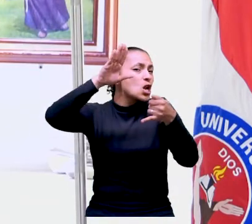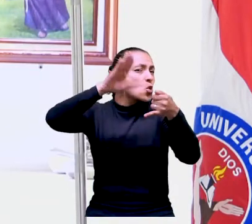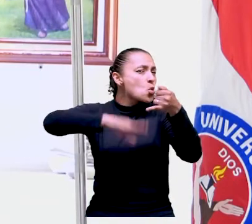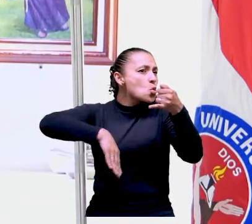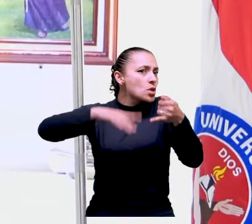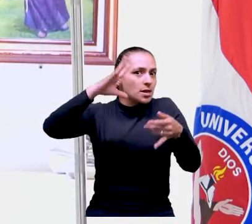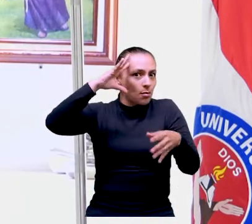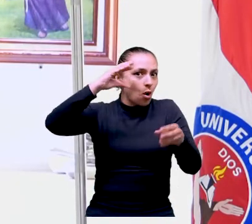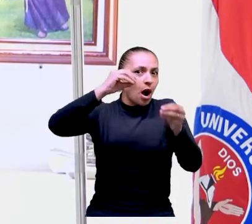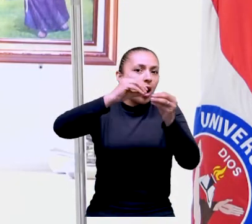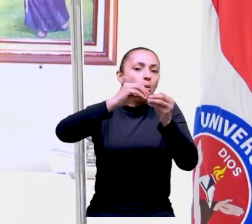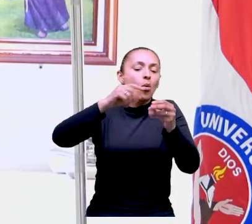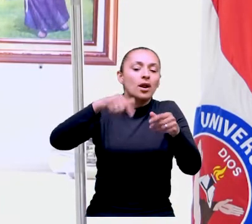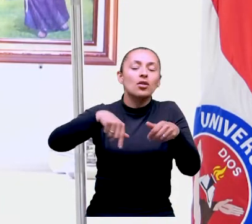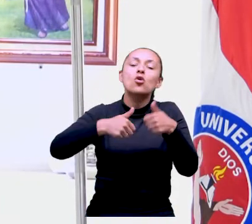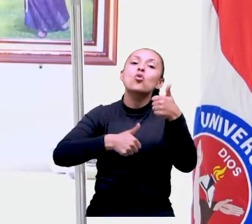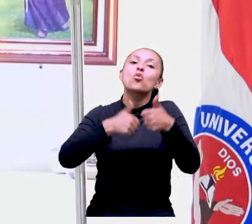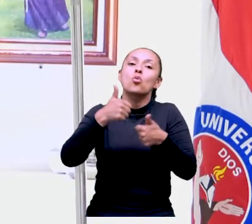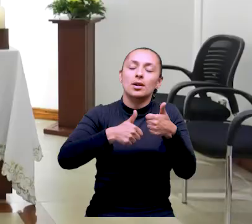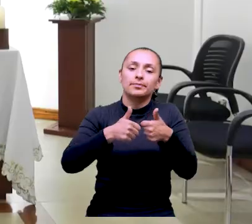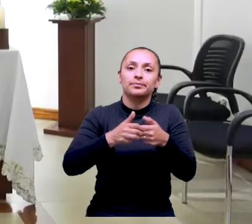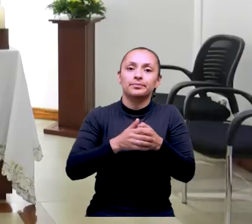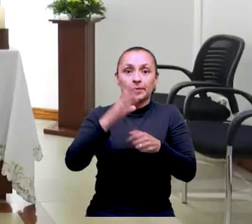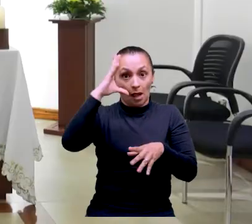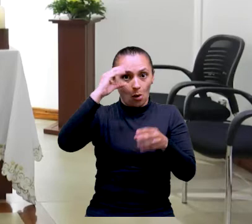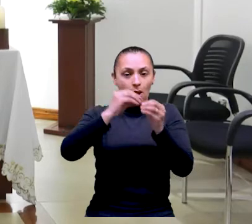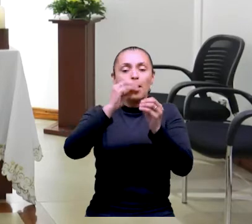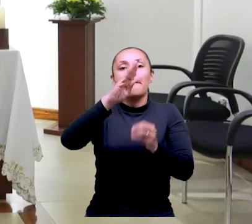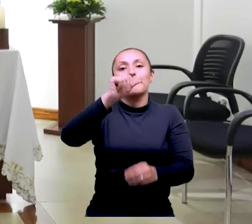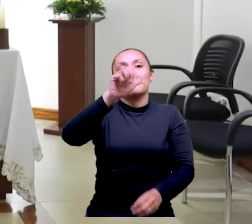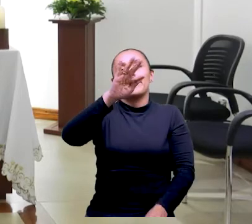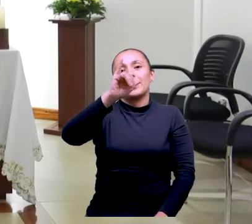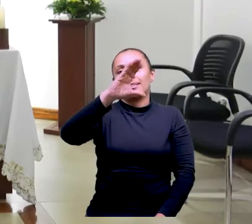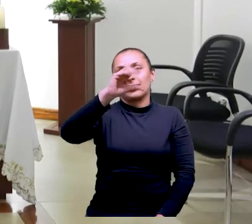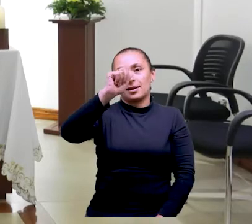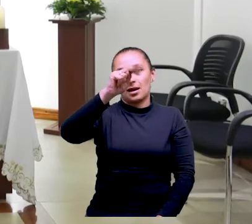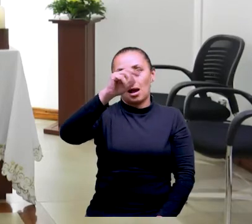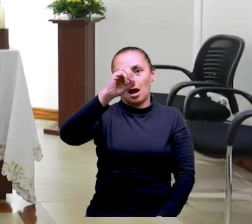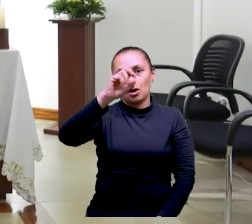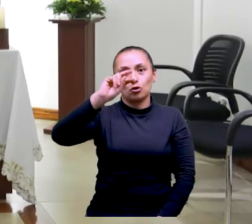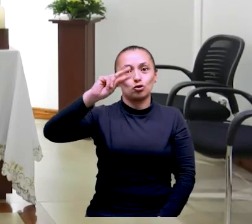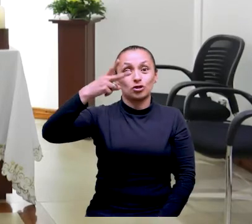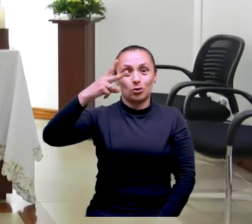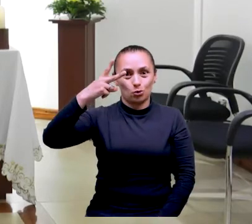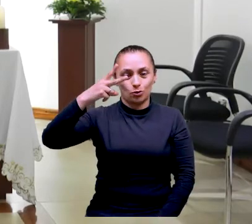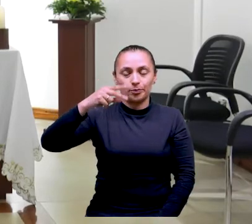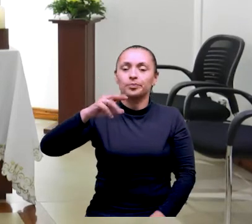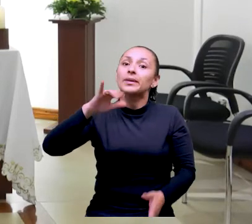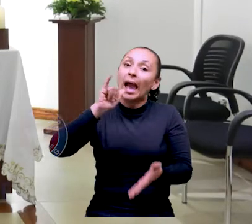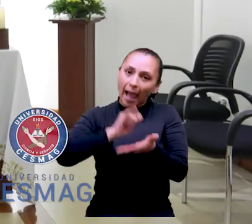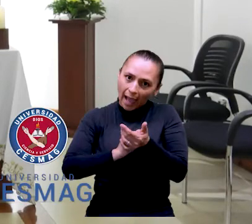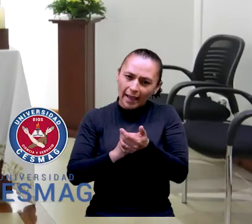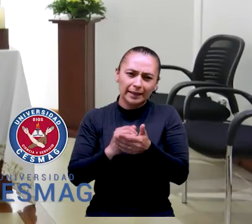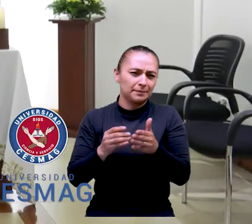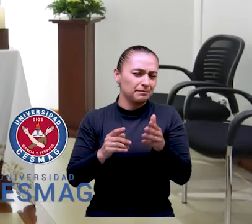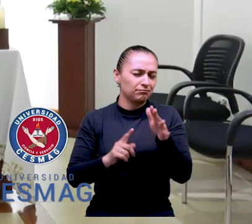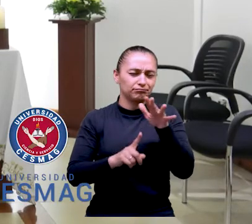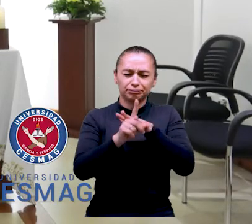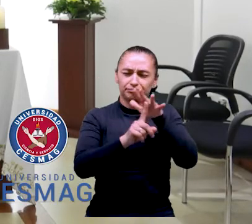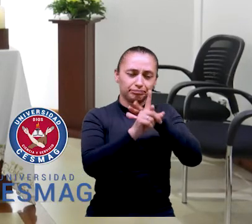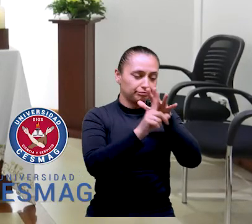el último concilio grandísimo que tuvo la iglesia es el concilio vaticano segundo